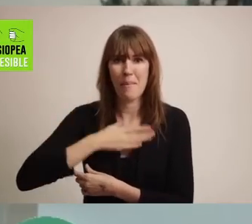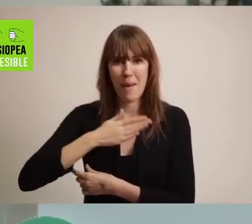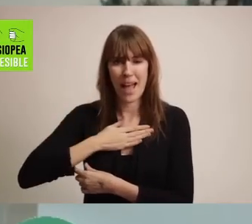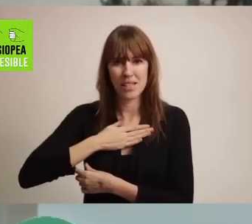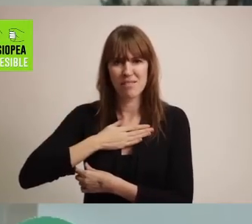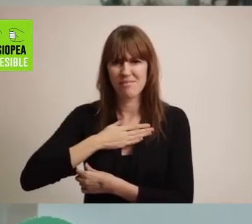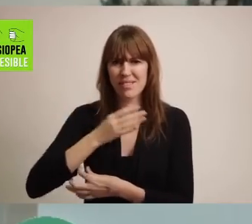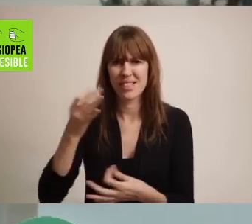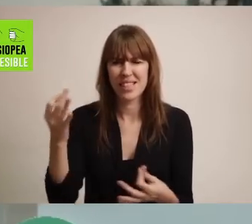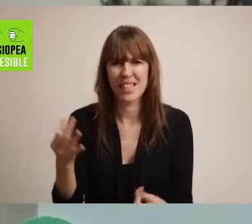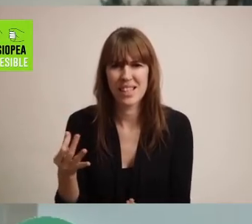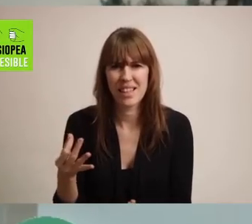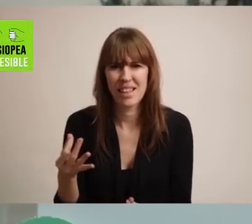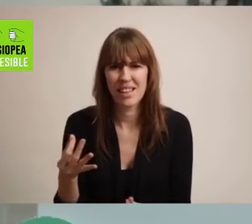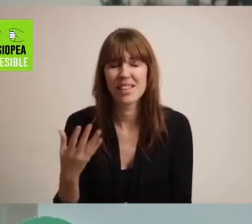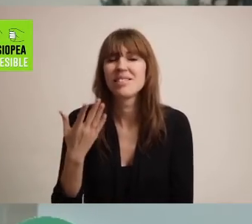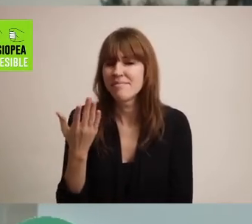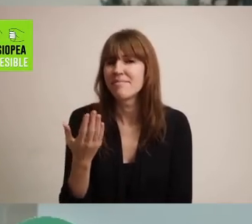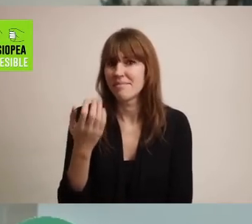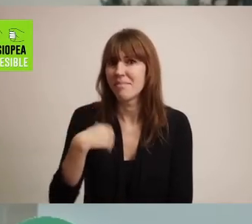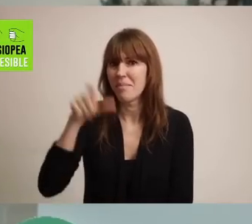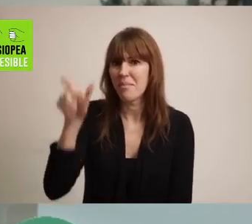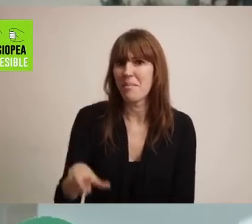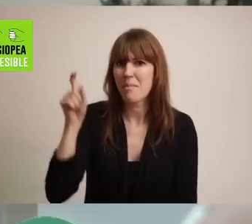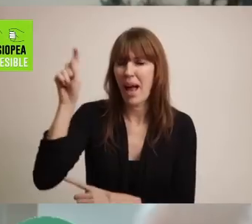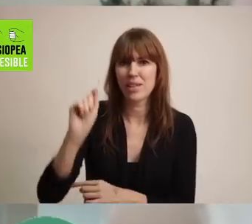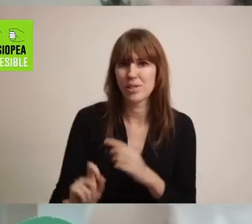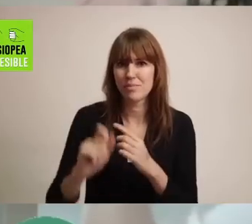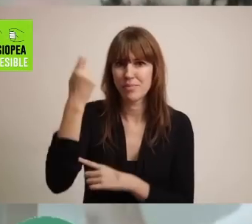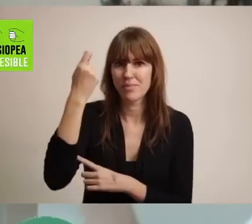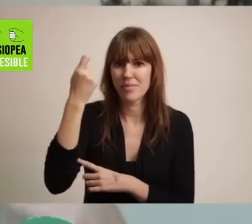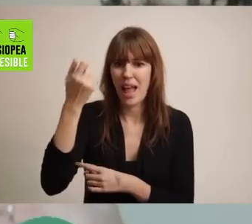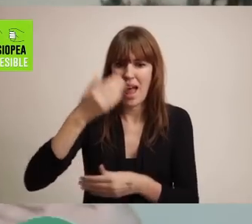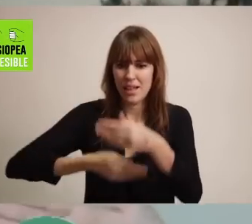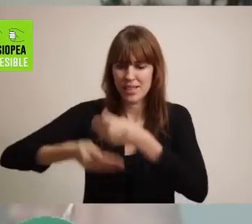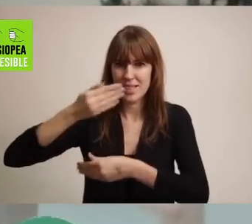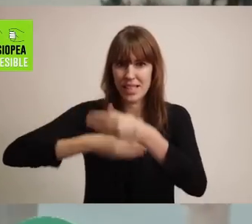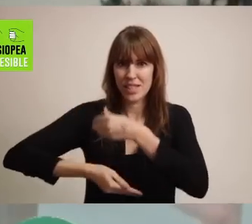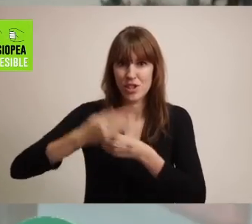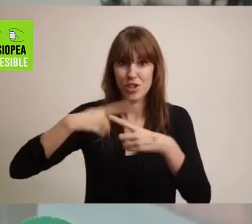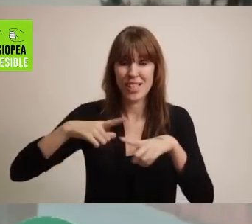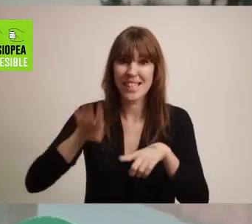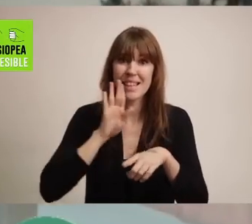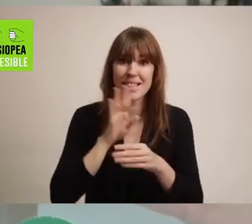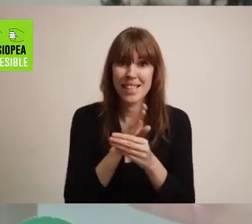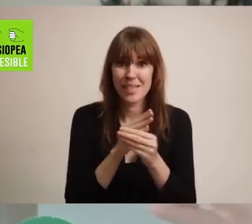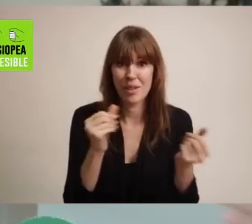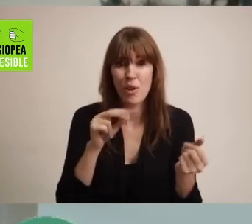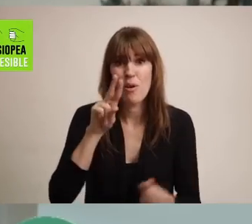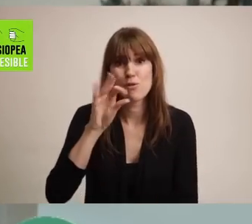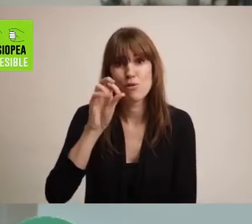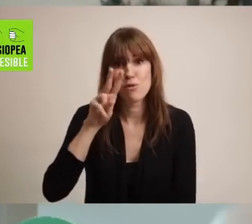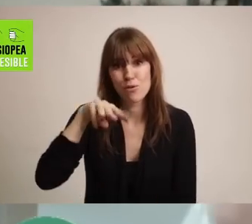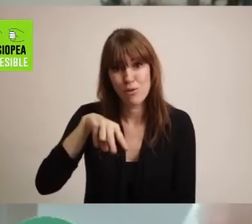de qué? Si para ser maestro habría que hacer todo lo que se olvidó en el camino que Usui explicaba, y